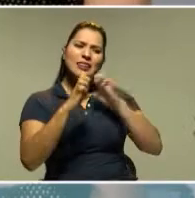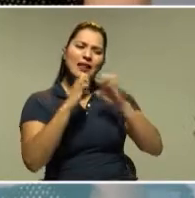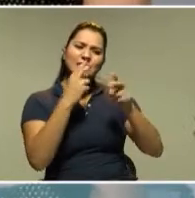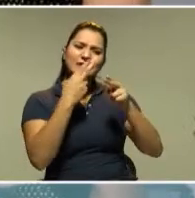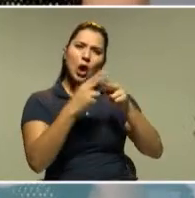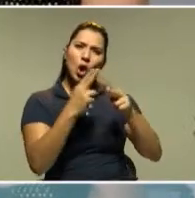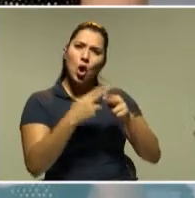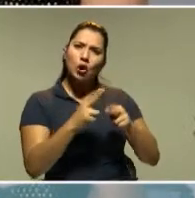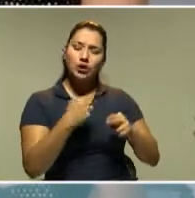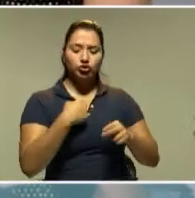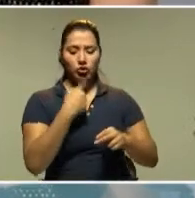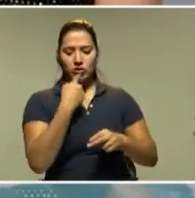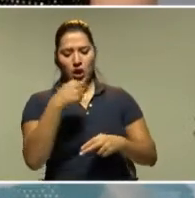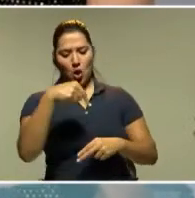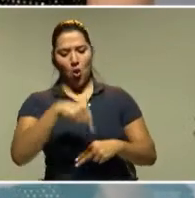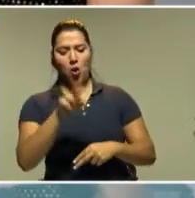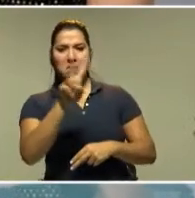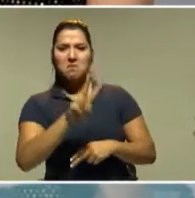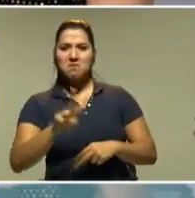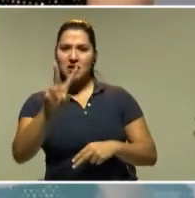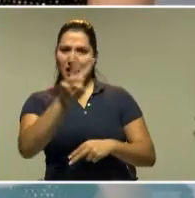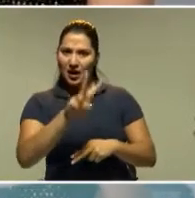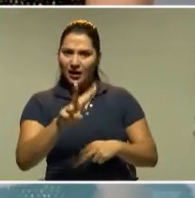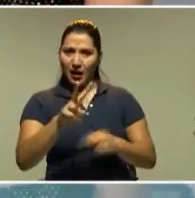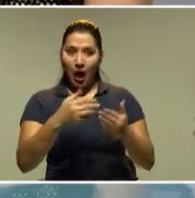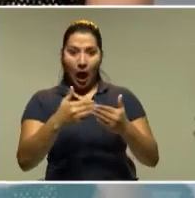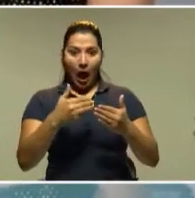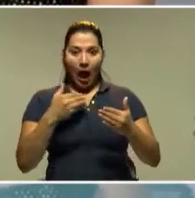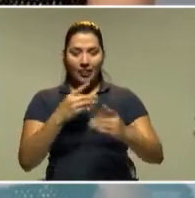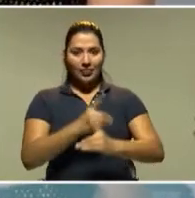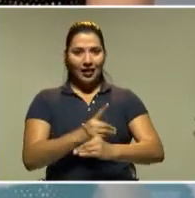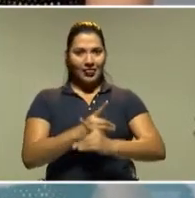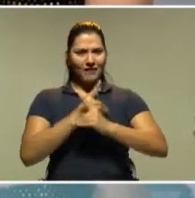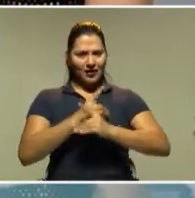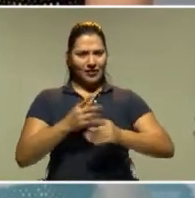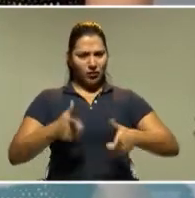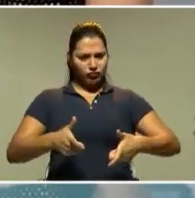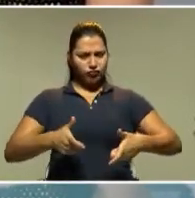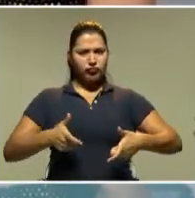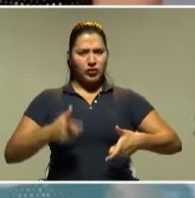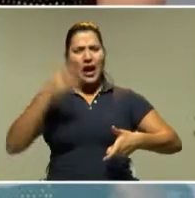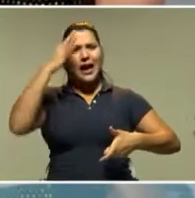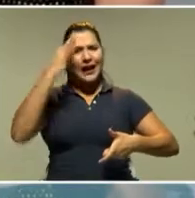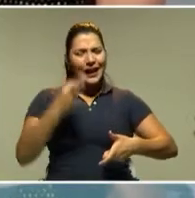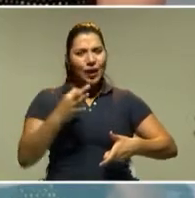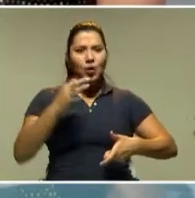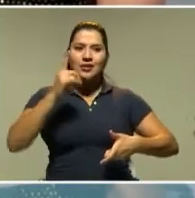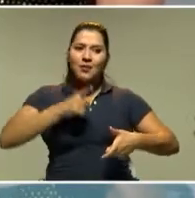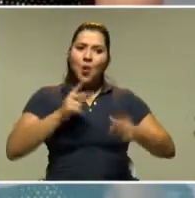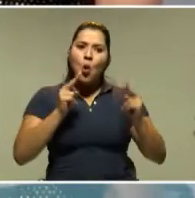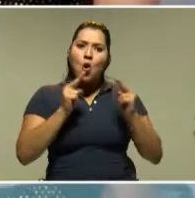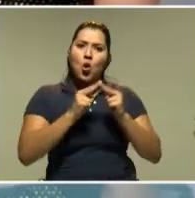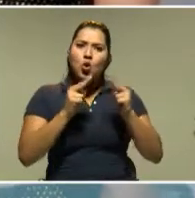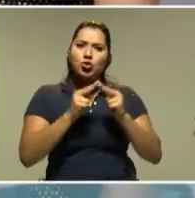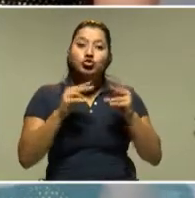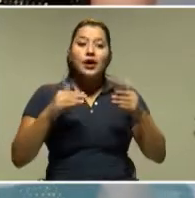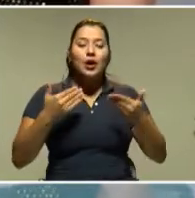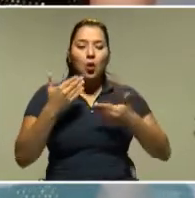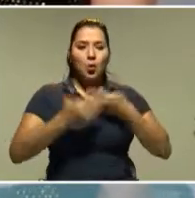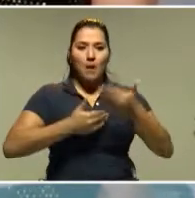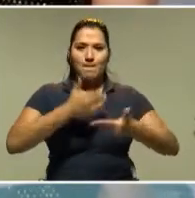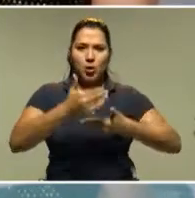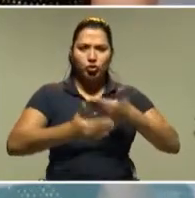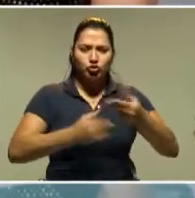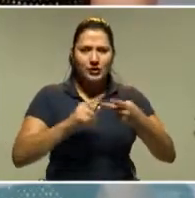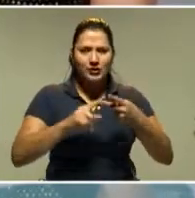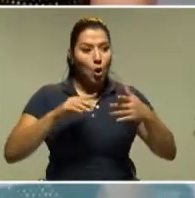Y yo dije, hoy viernes, a las puertas de una defensa de título mundial, creo que merecemos conocer cómo ha sido este proceso, cómo